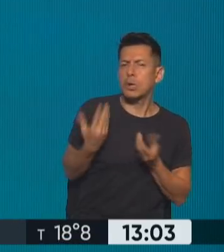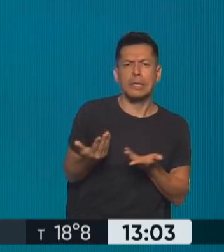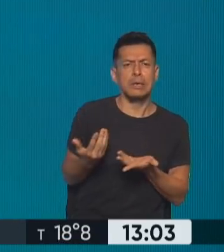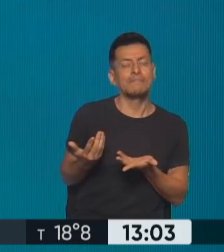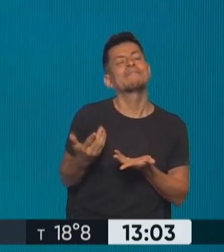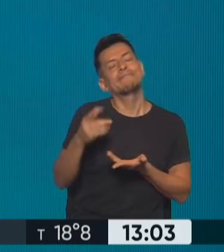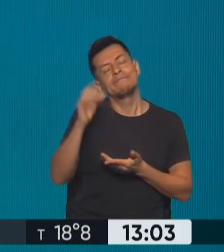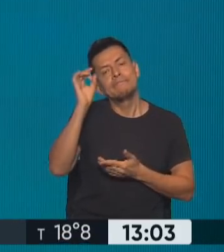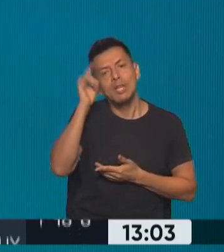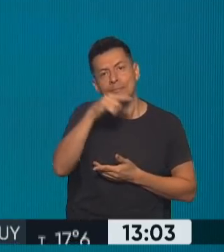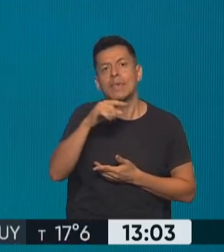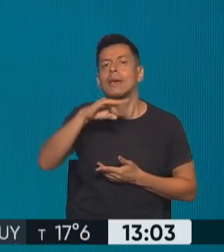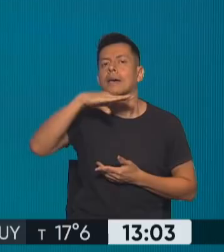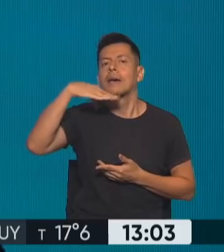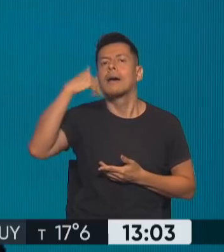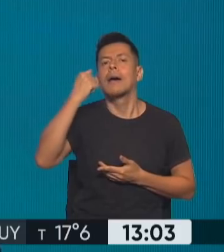bueno, Javi,